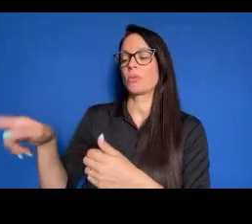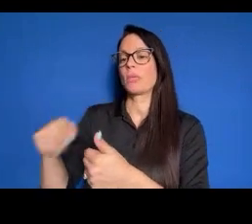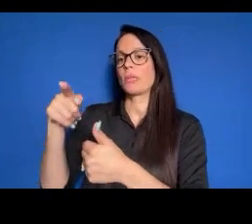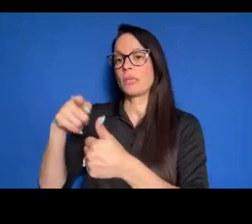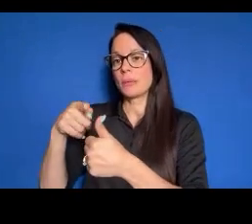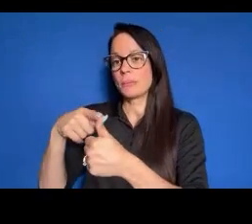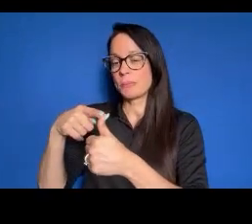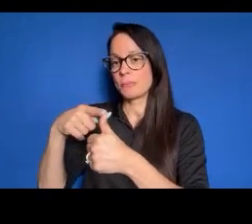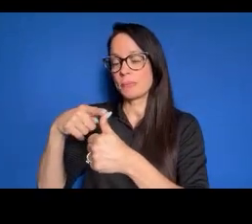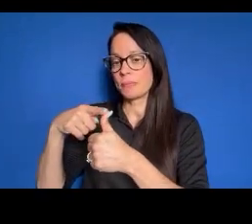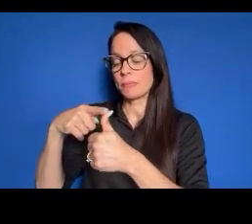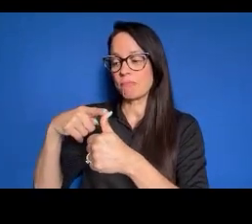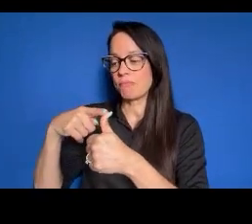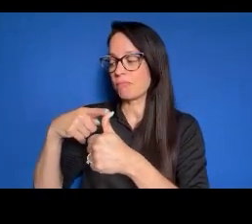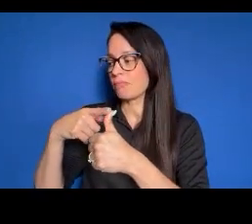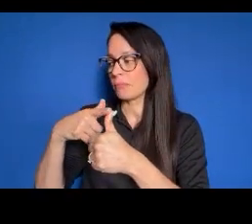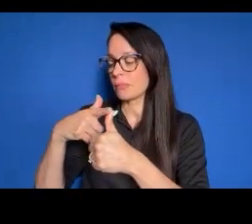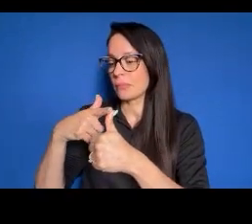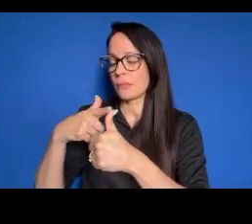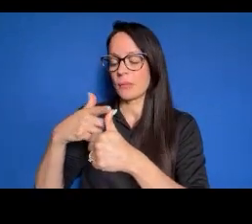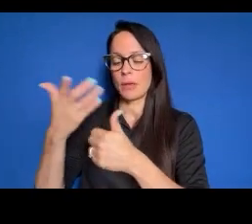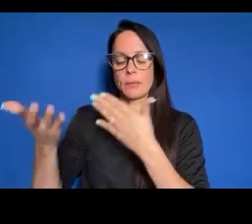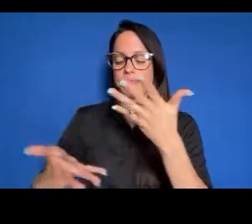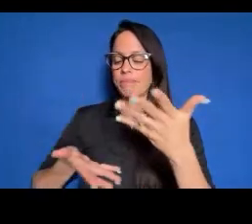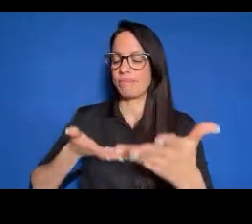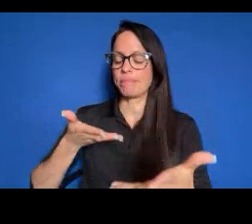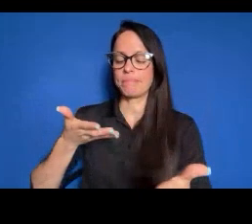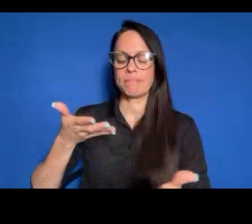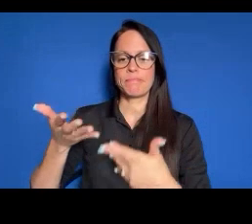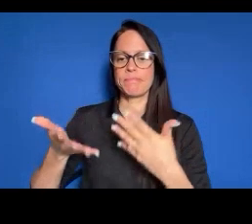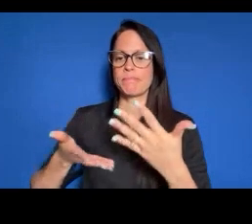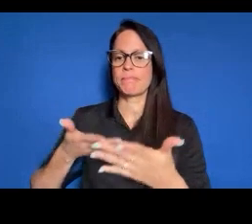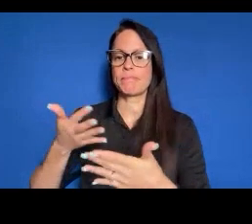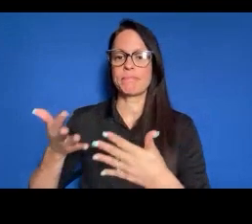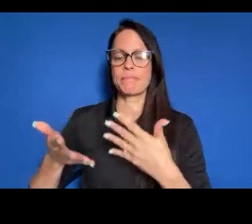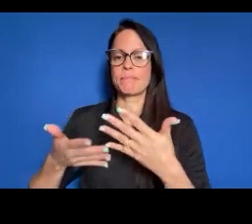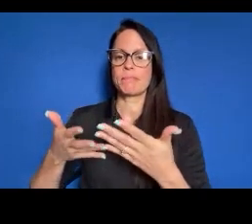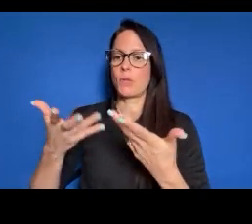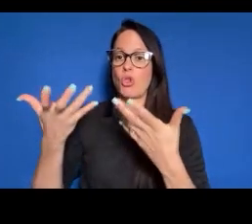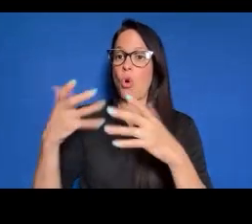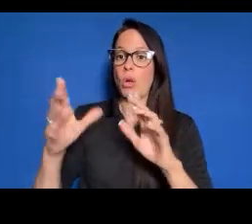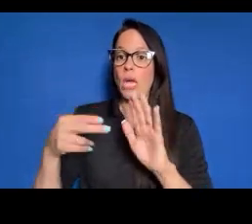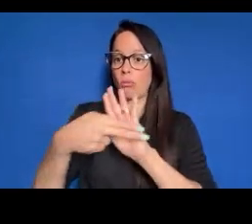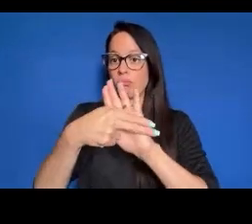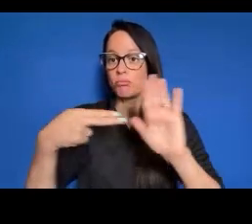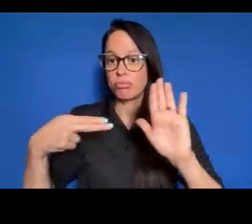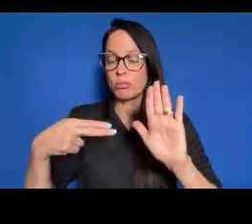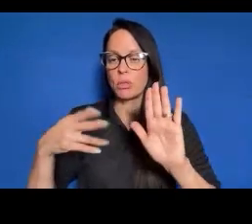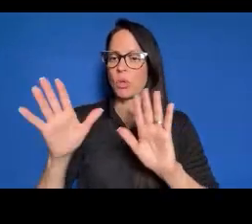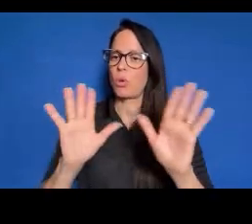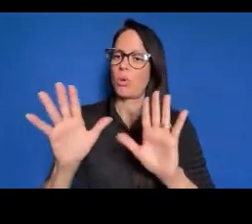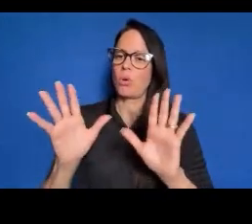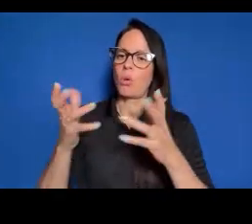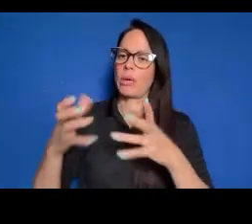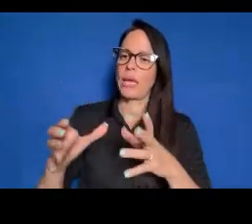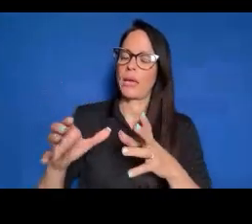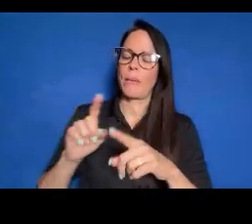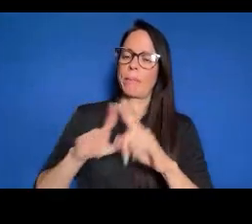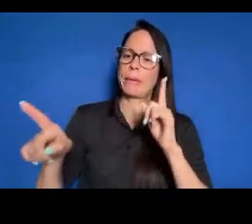sin ¿verdad? Crear estereotipos o de lo que nosotros pudiéramos pensar, ¿verdad? Que es